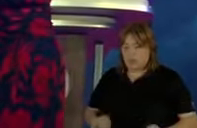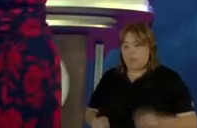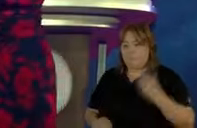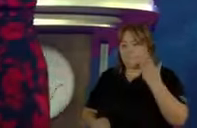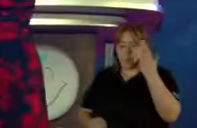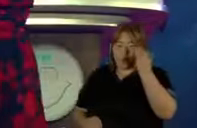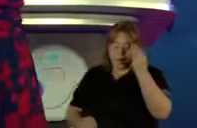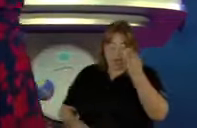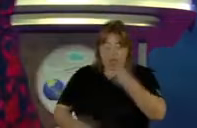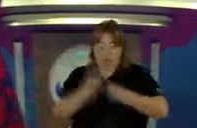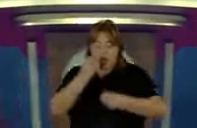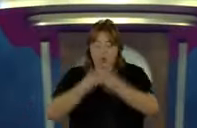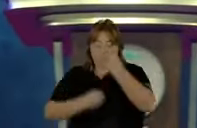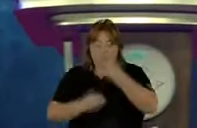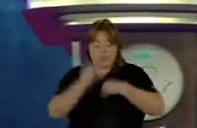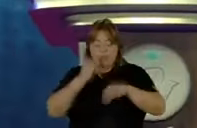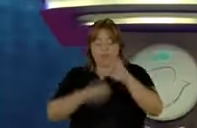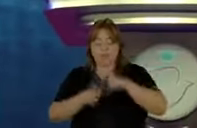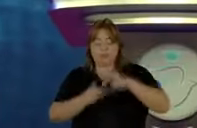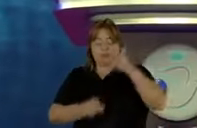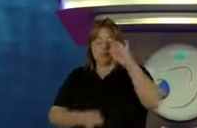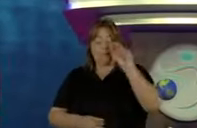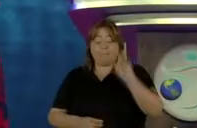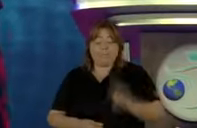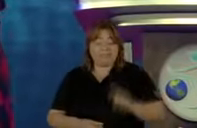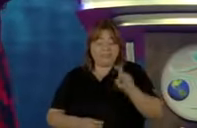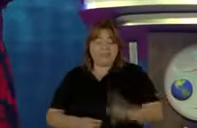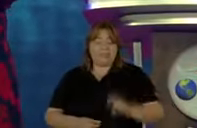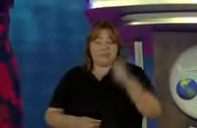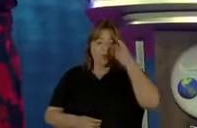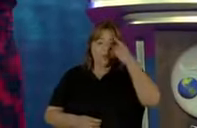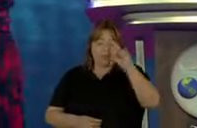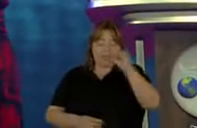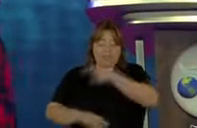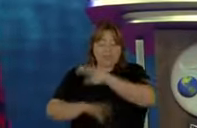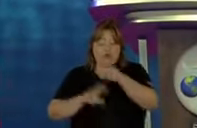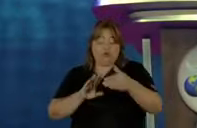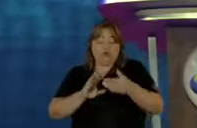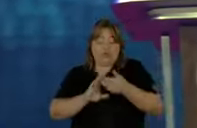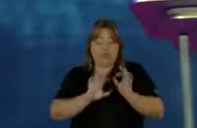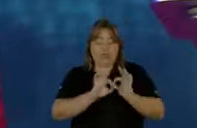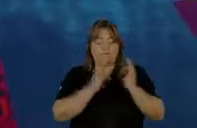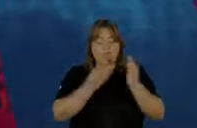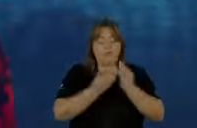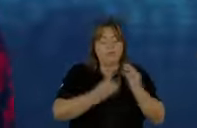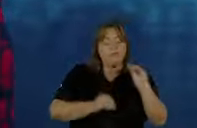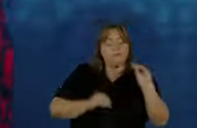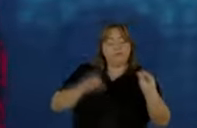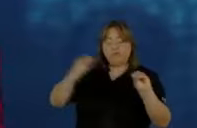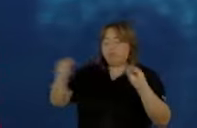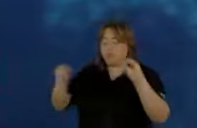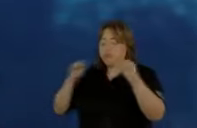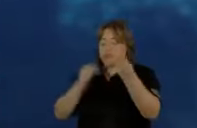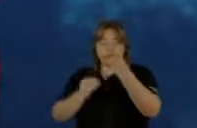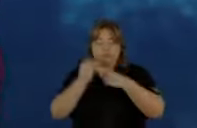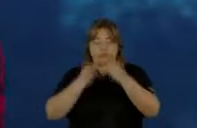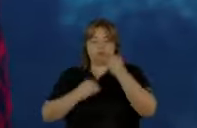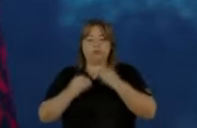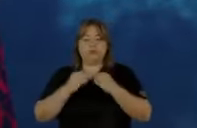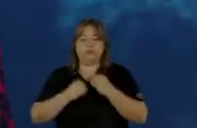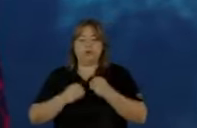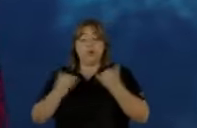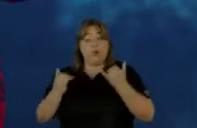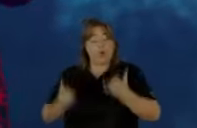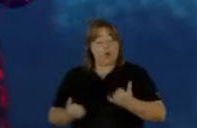alimentación espiritual es bien necesaria para nutrir a toda la familia. Hoy estamos sentados a la mesa recibiendo